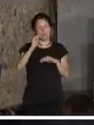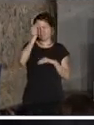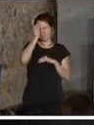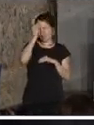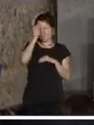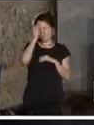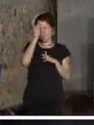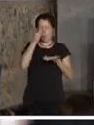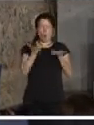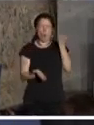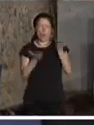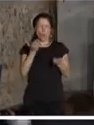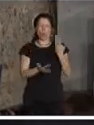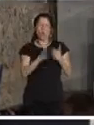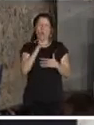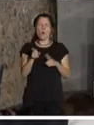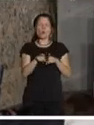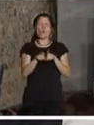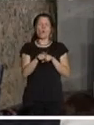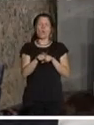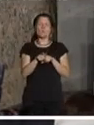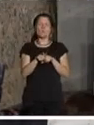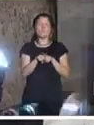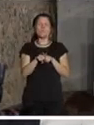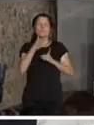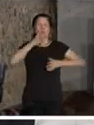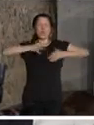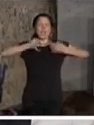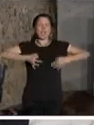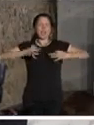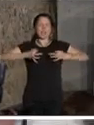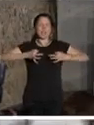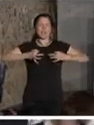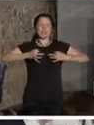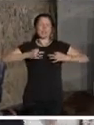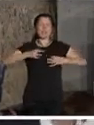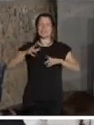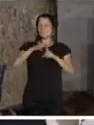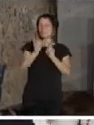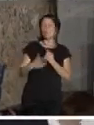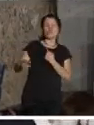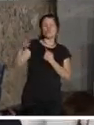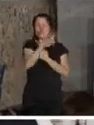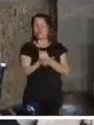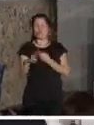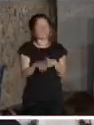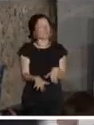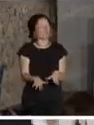por la justicia por la reparación y por la garantía de no repetición